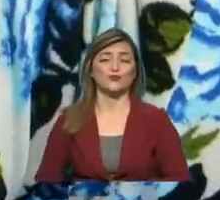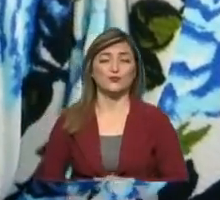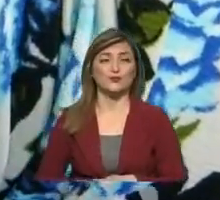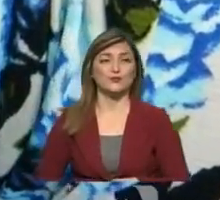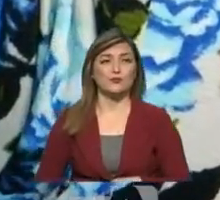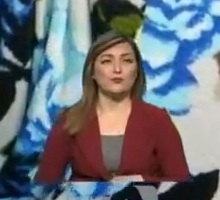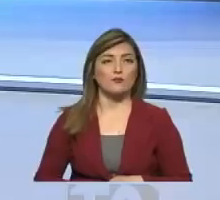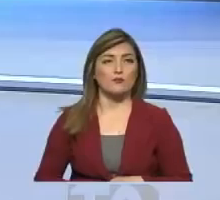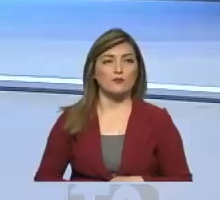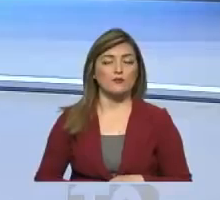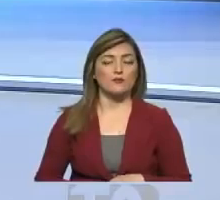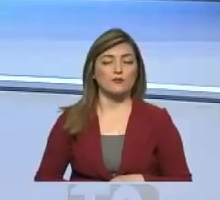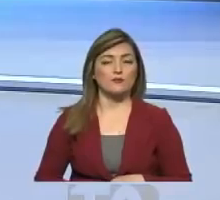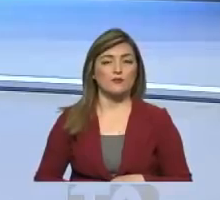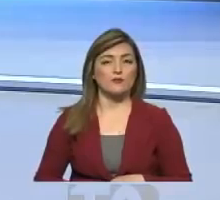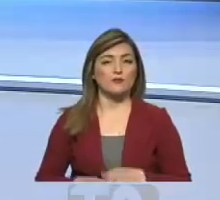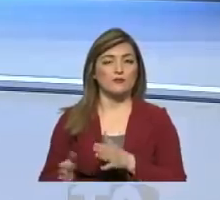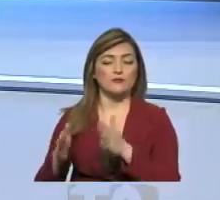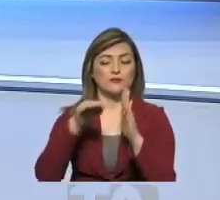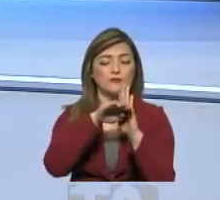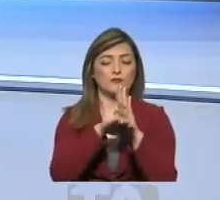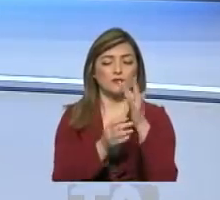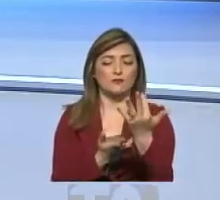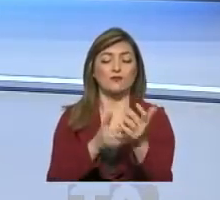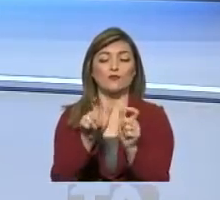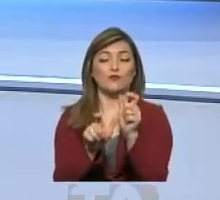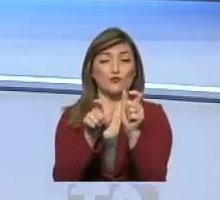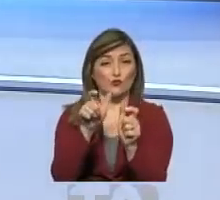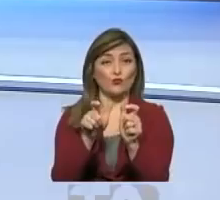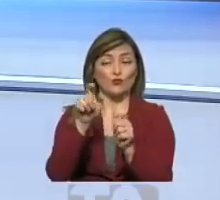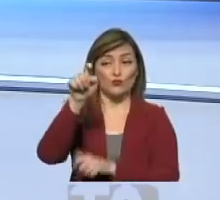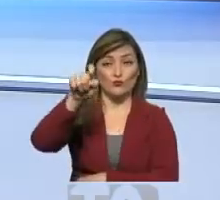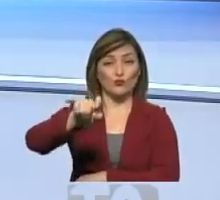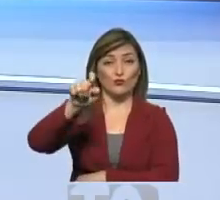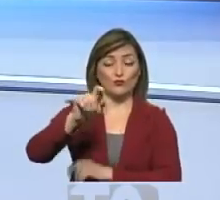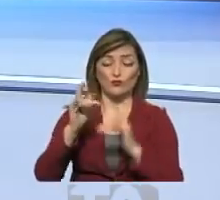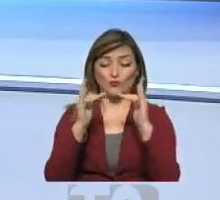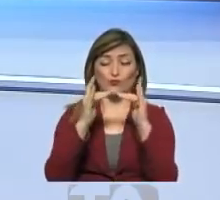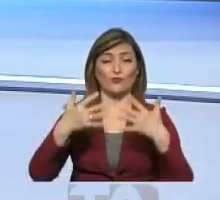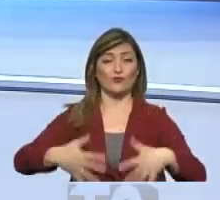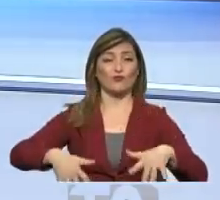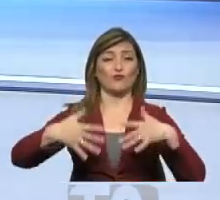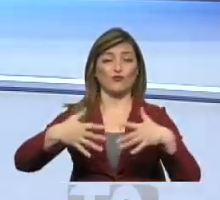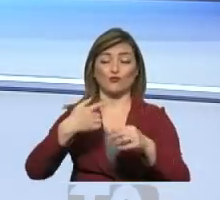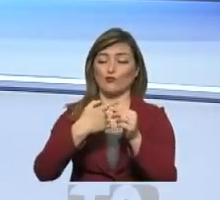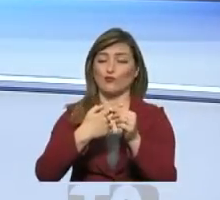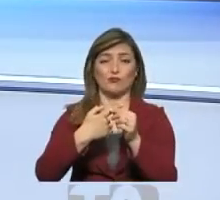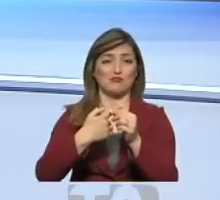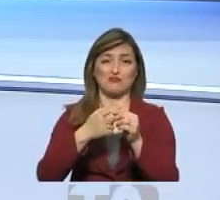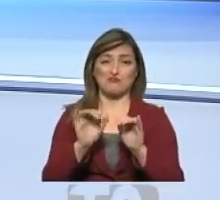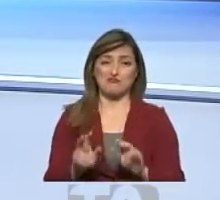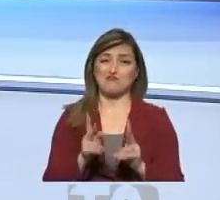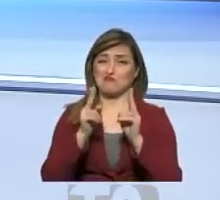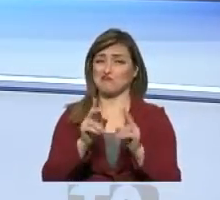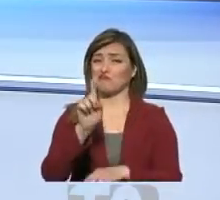Merizalde, 24 horas. La lista de espera de pacientes que necesitan cama para cuidados intensivos en Quito se mantiene